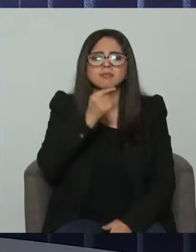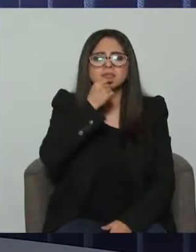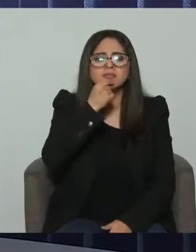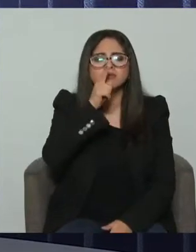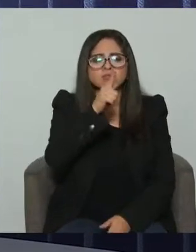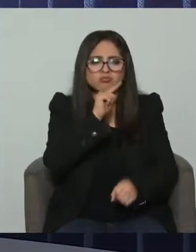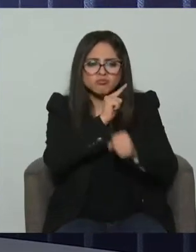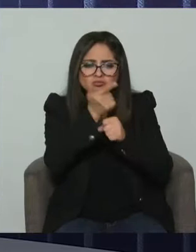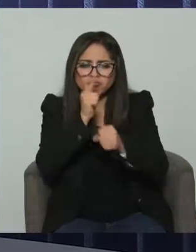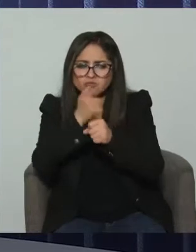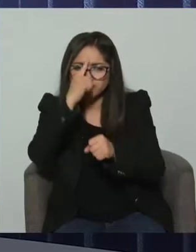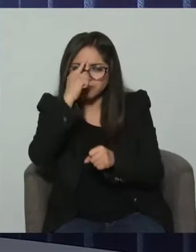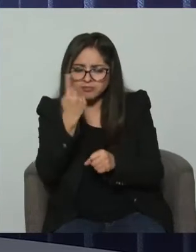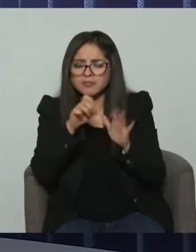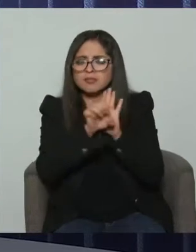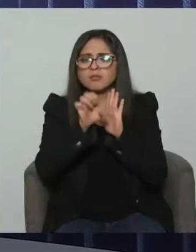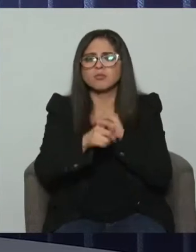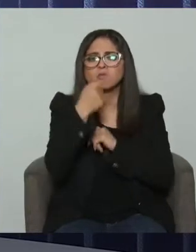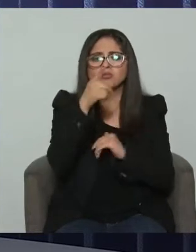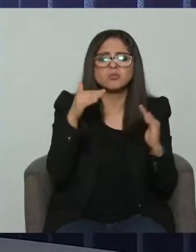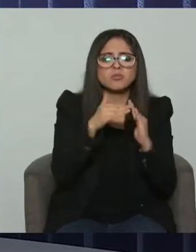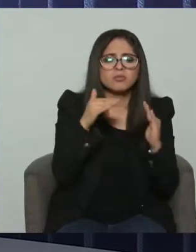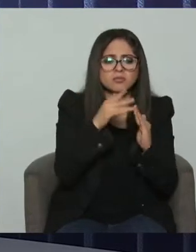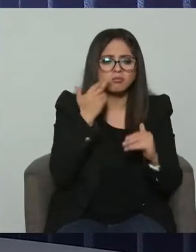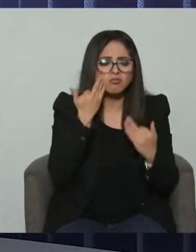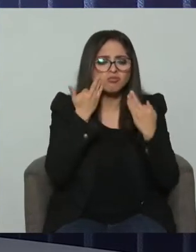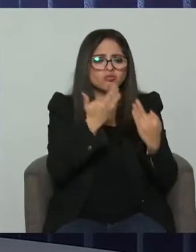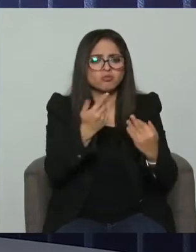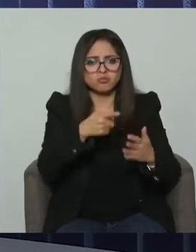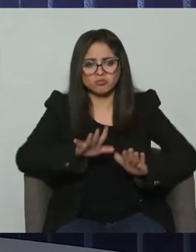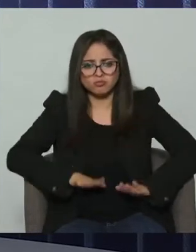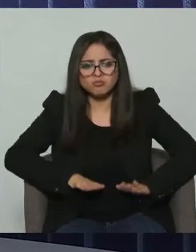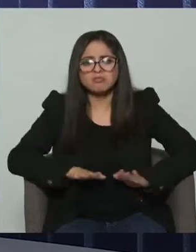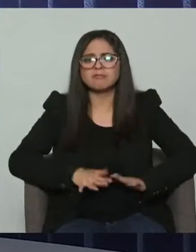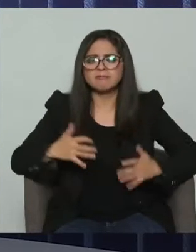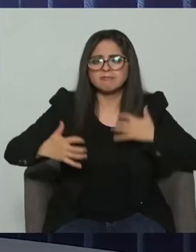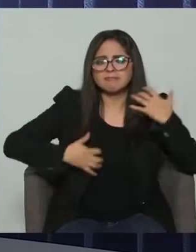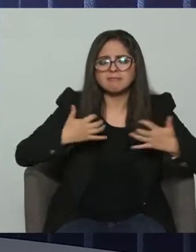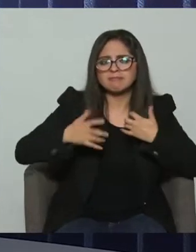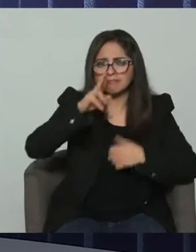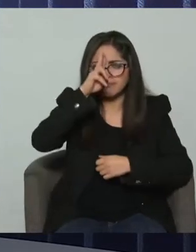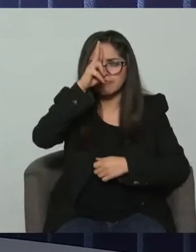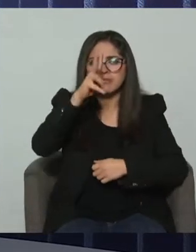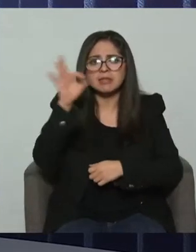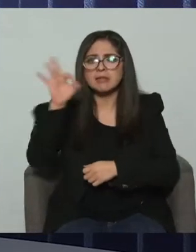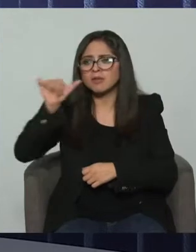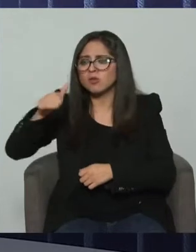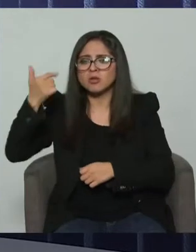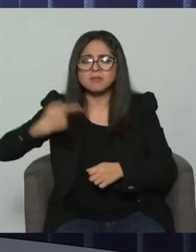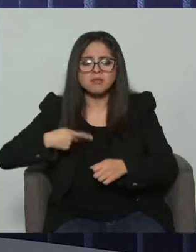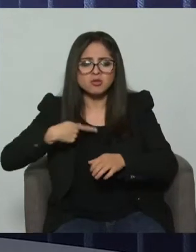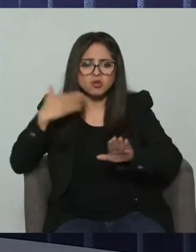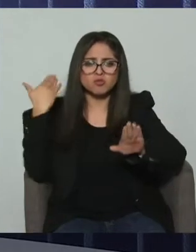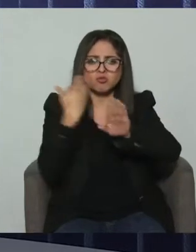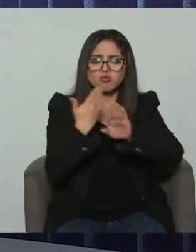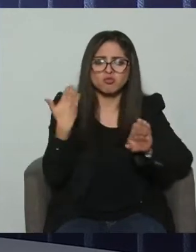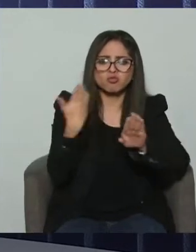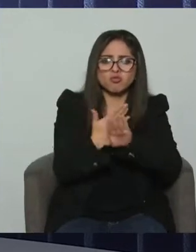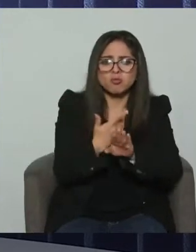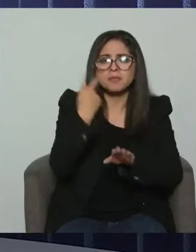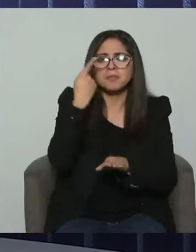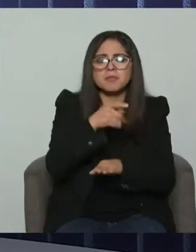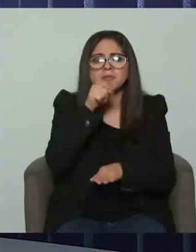¿no? Sabemos también que el 50% de los niños de este país viven en pobreza y también tenemos extrema pobreza, entonces también esas